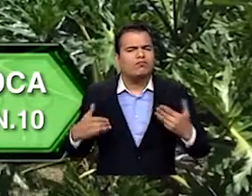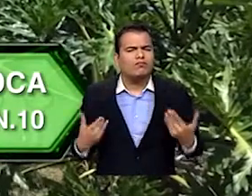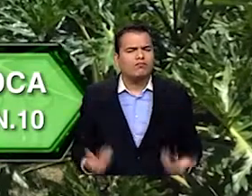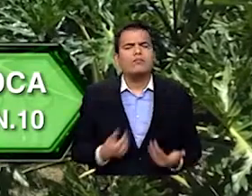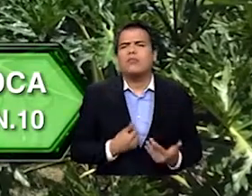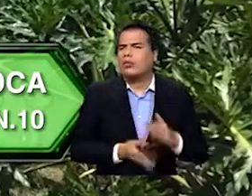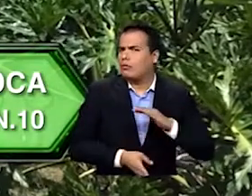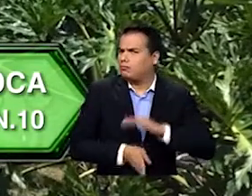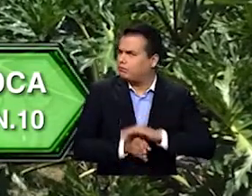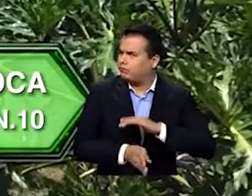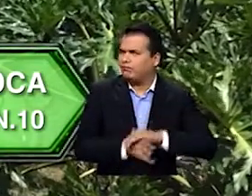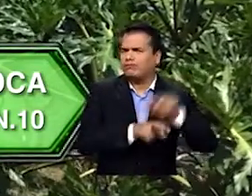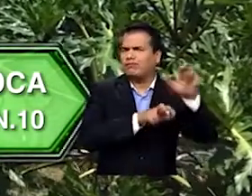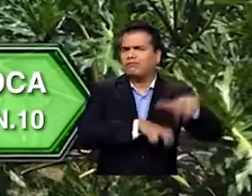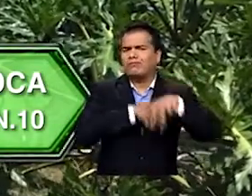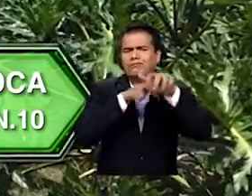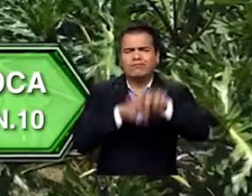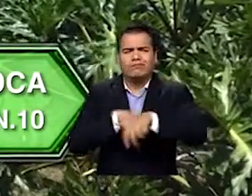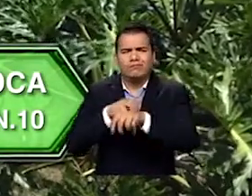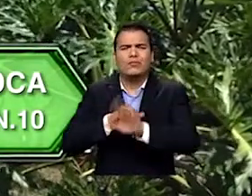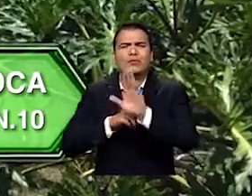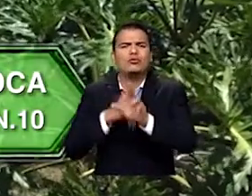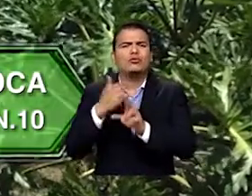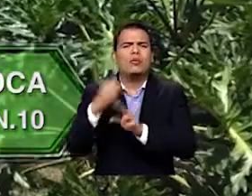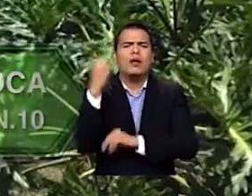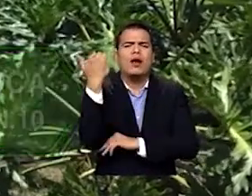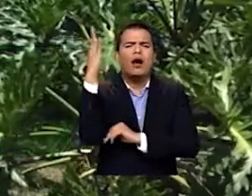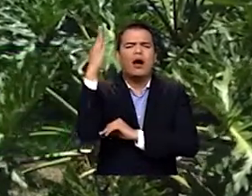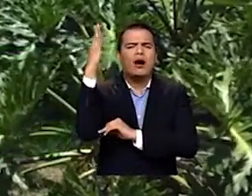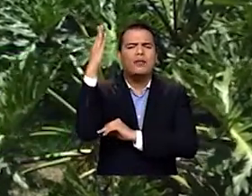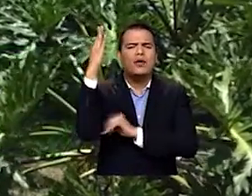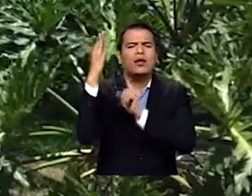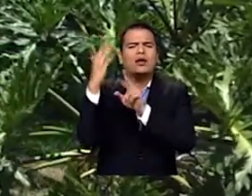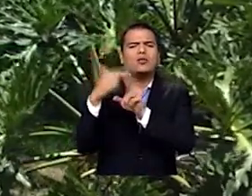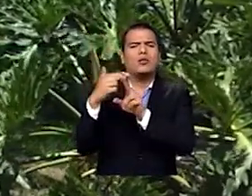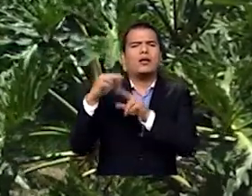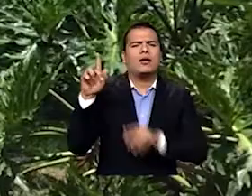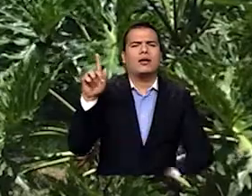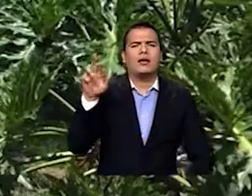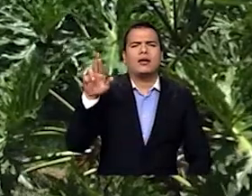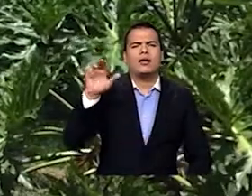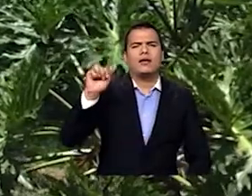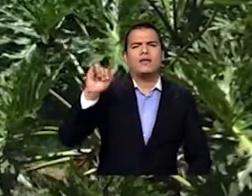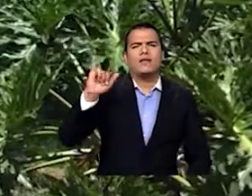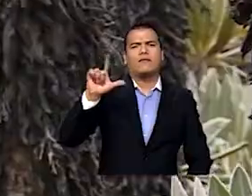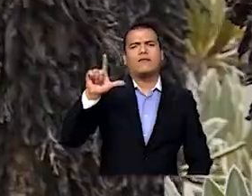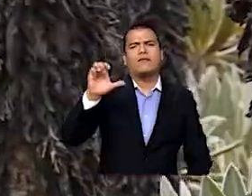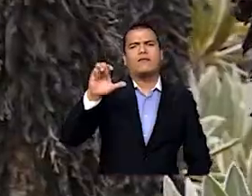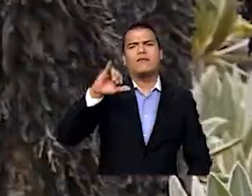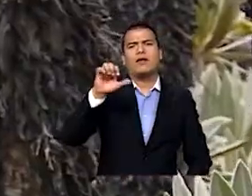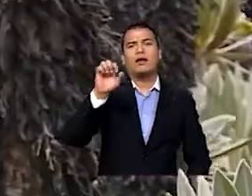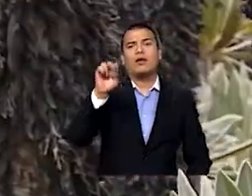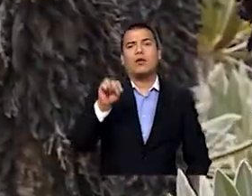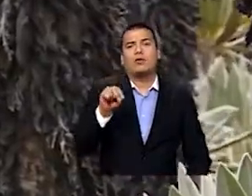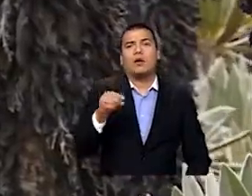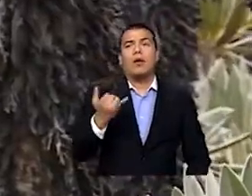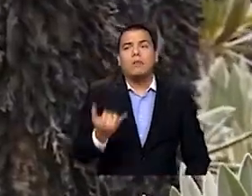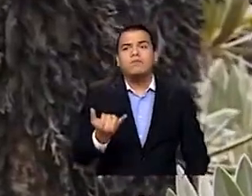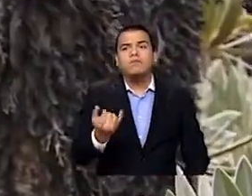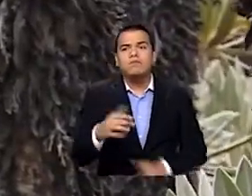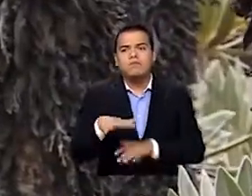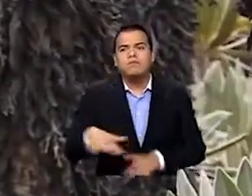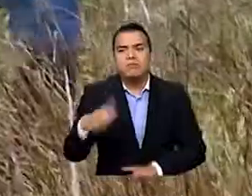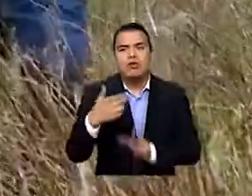sembrando nuestras plántulas de frailejón en esos 1.840 hectáreas del páramo